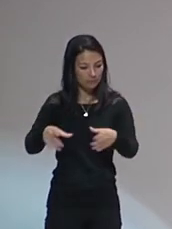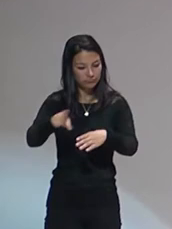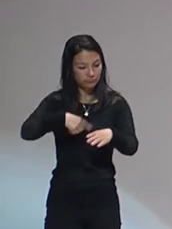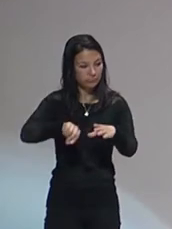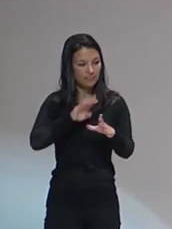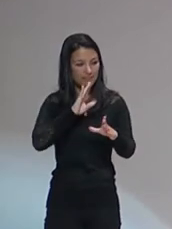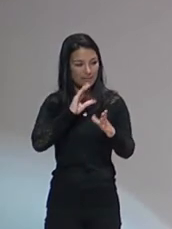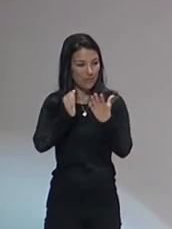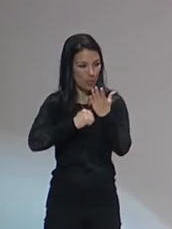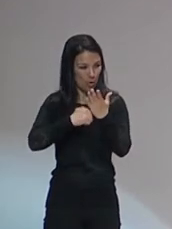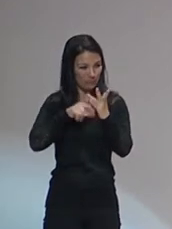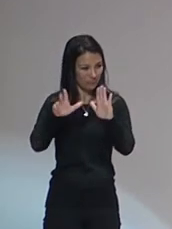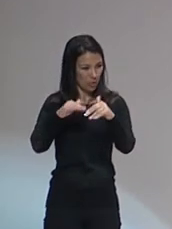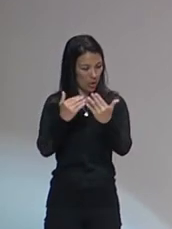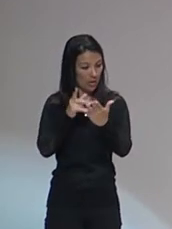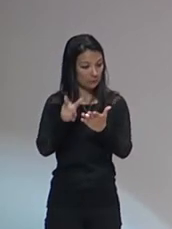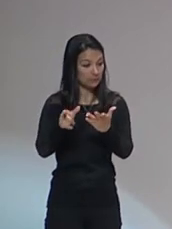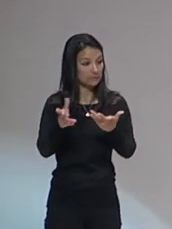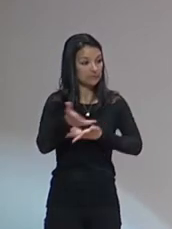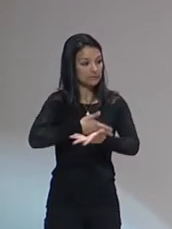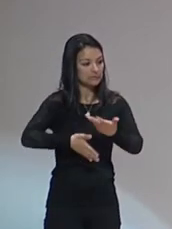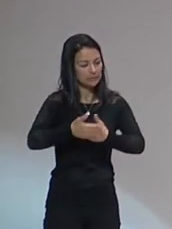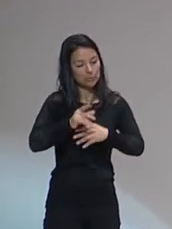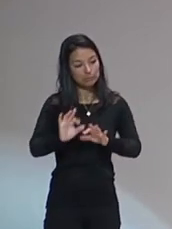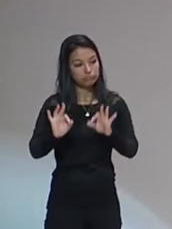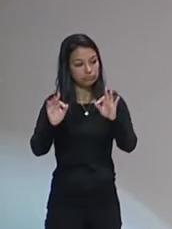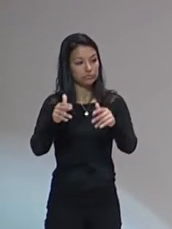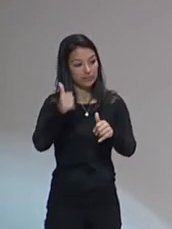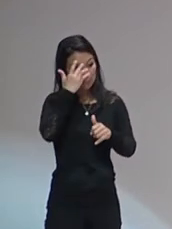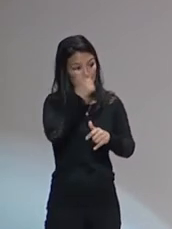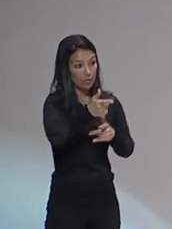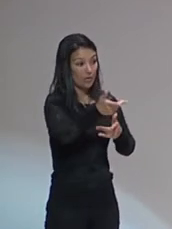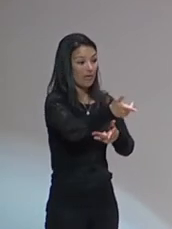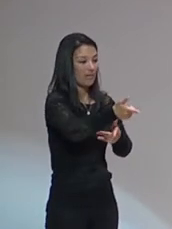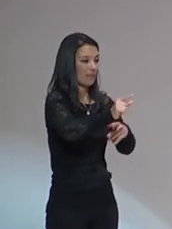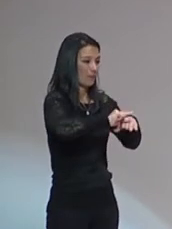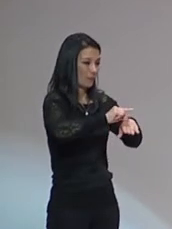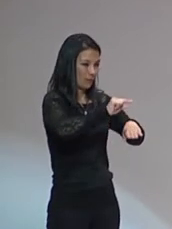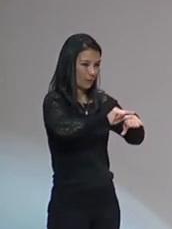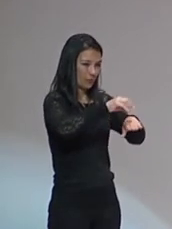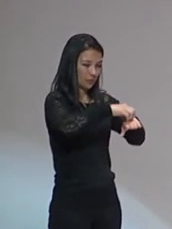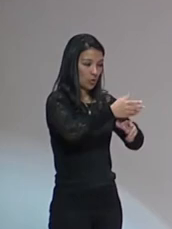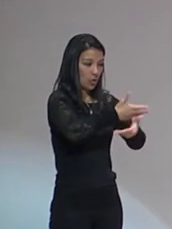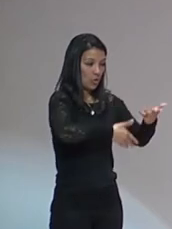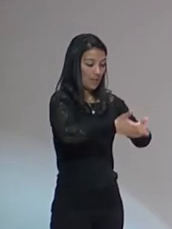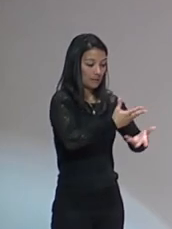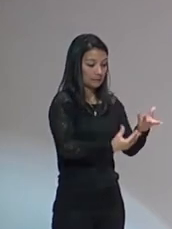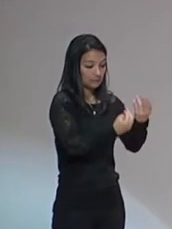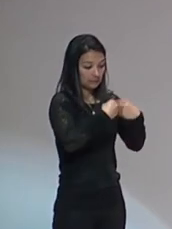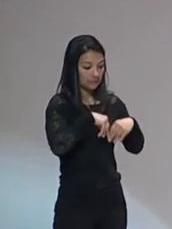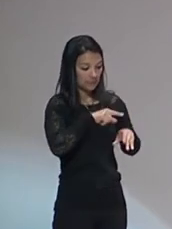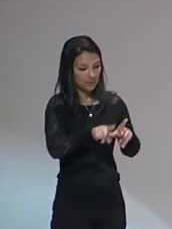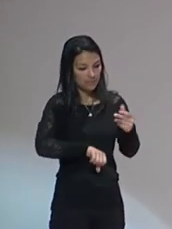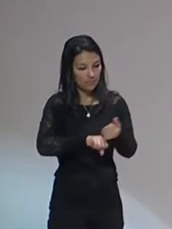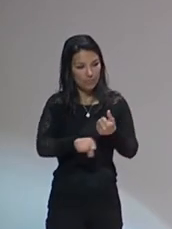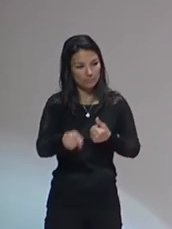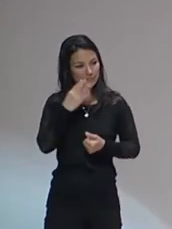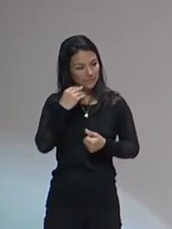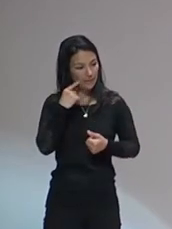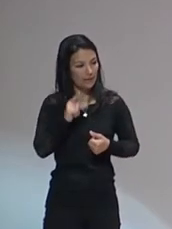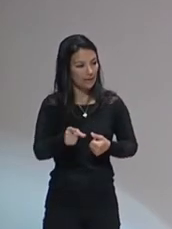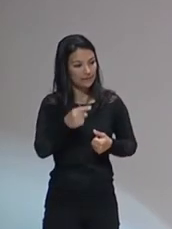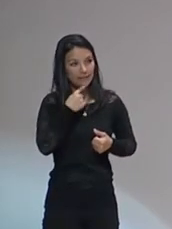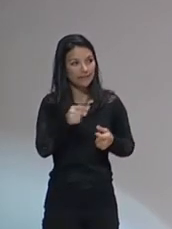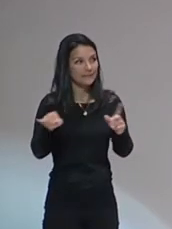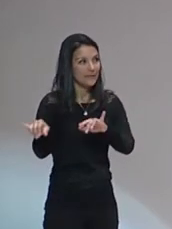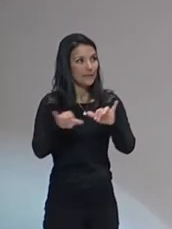Montes de María, porque compartir con los reconocimientos que ha hecho a las experiencias de Montes de María es como un rayo de